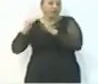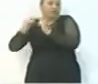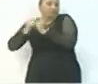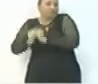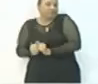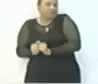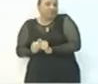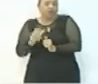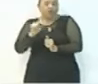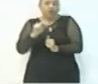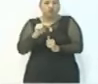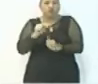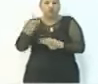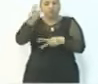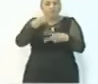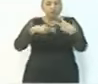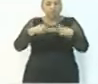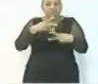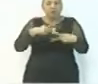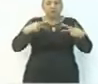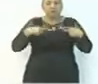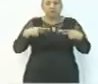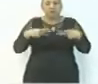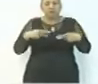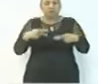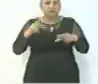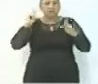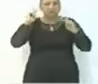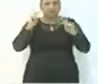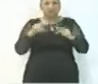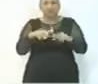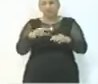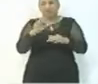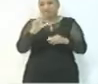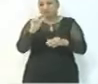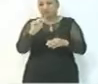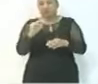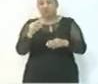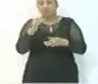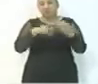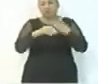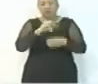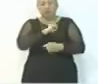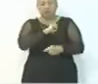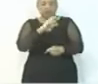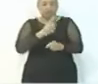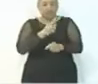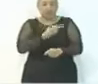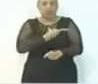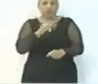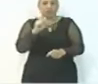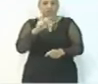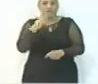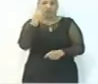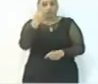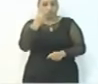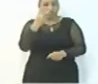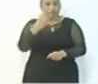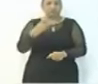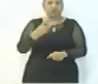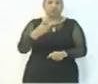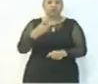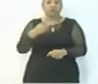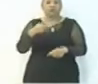casa, que no reciban visitas si no es necesario, que no acuden a las unidades si no es necesario y ponemos a su disposición dos líneas telefónicas.